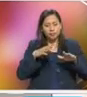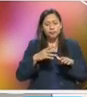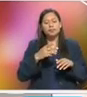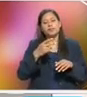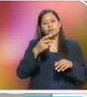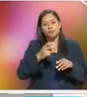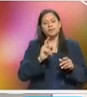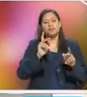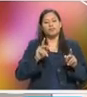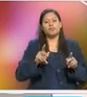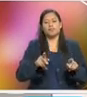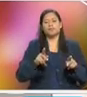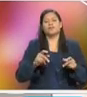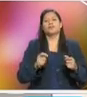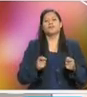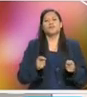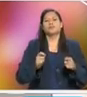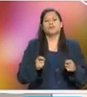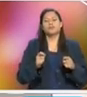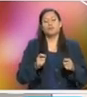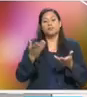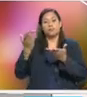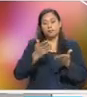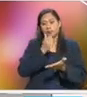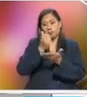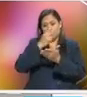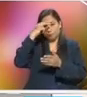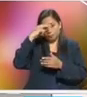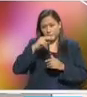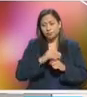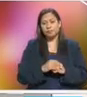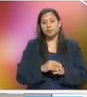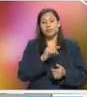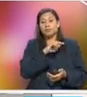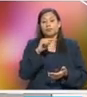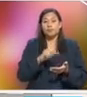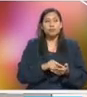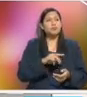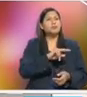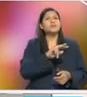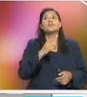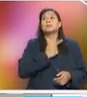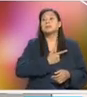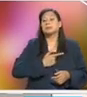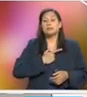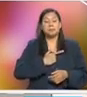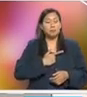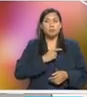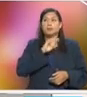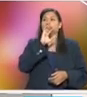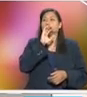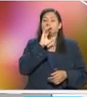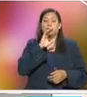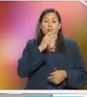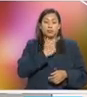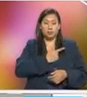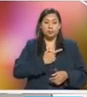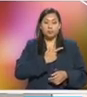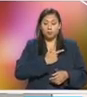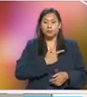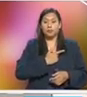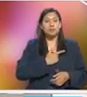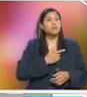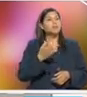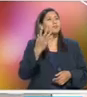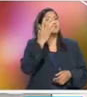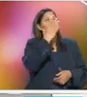una carreta para entonces llegar a la Ciudad de México, sitio que lo encantó. Quedó verdaderamente asombrado ante la belleza